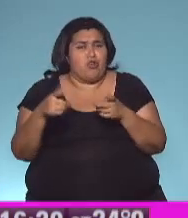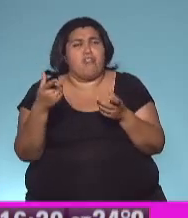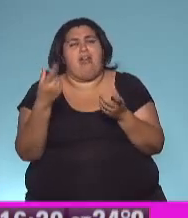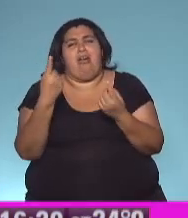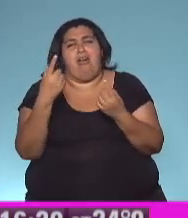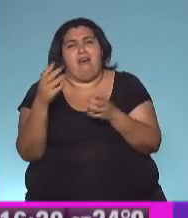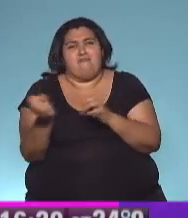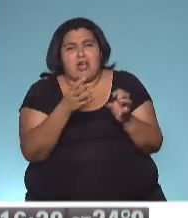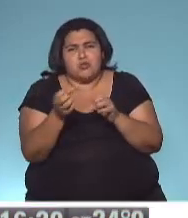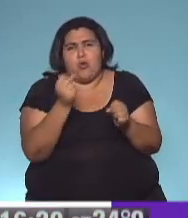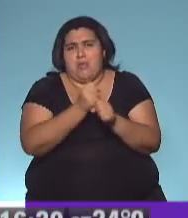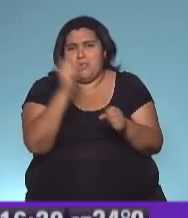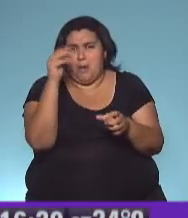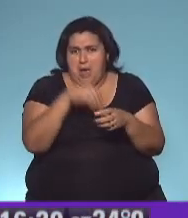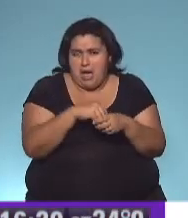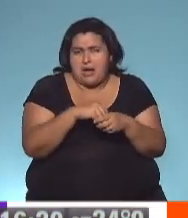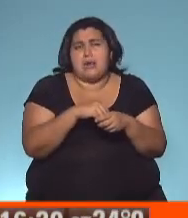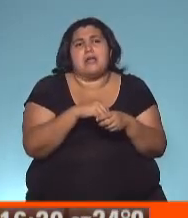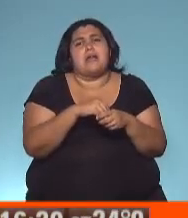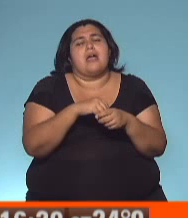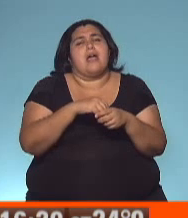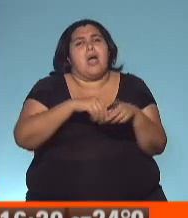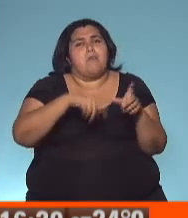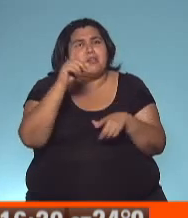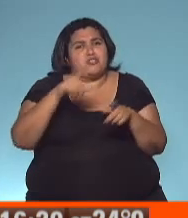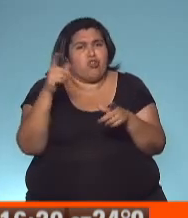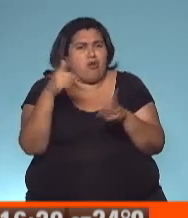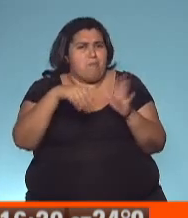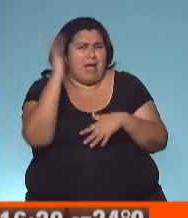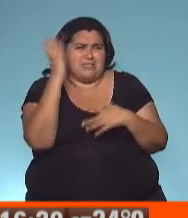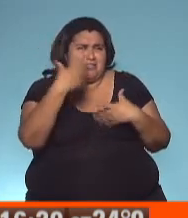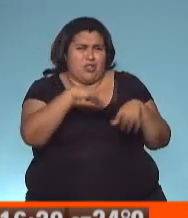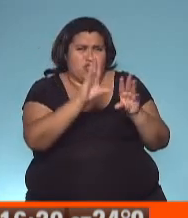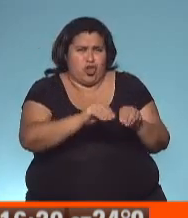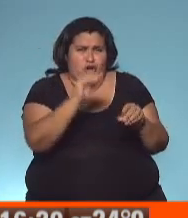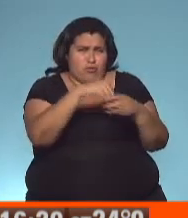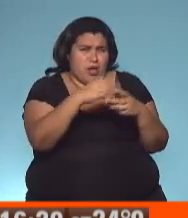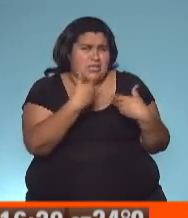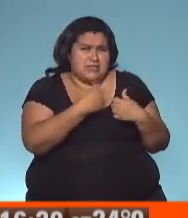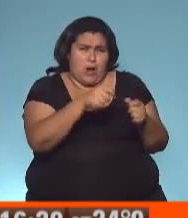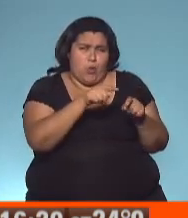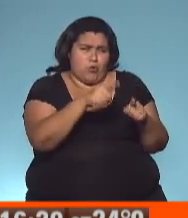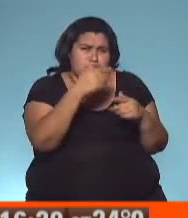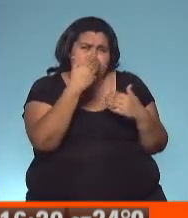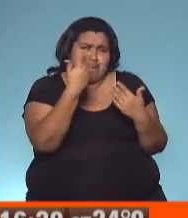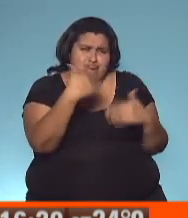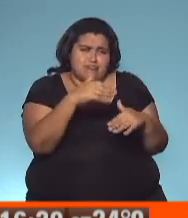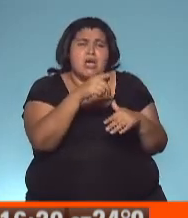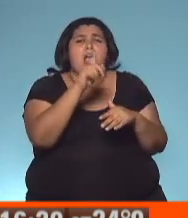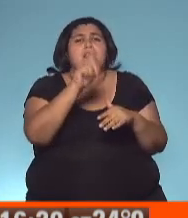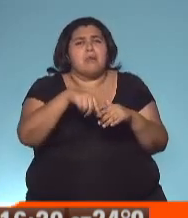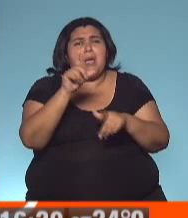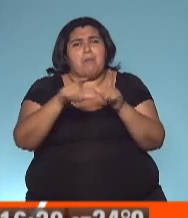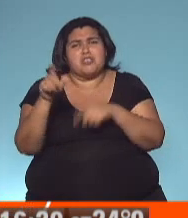los que trabajan en la planta de residuos sanitarios y de transferencia de residuos de Seance, nuestras fuerzas